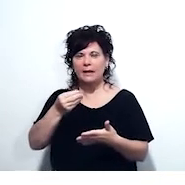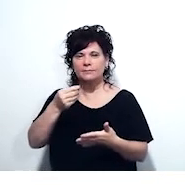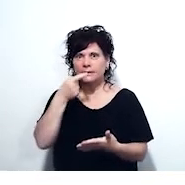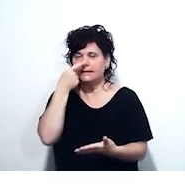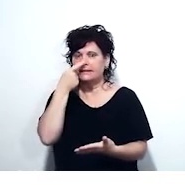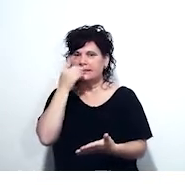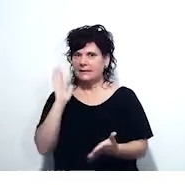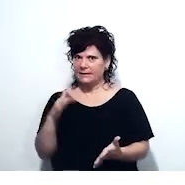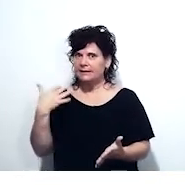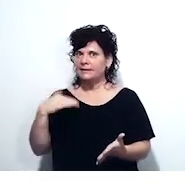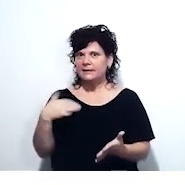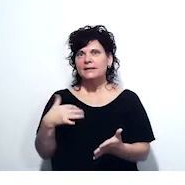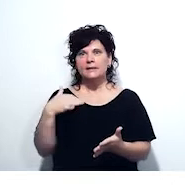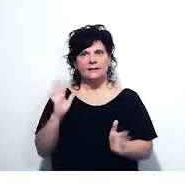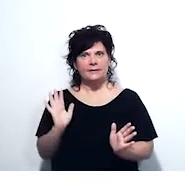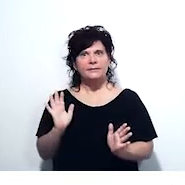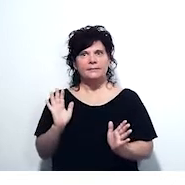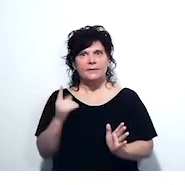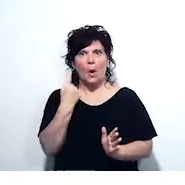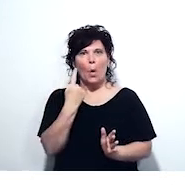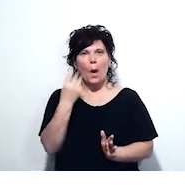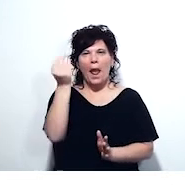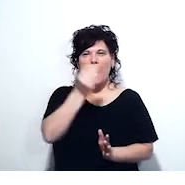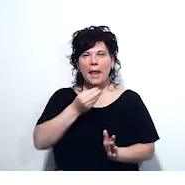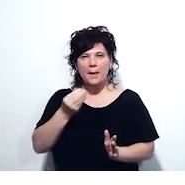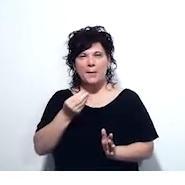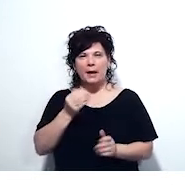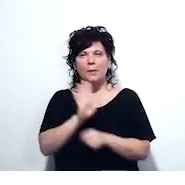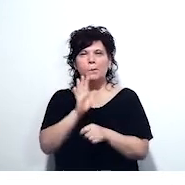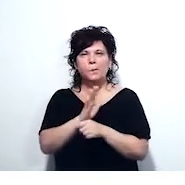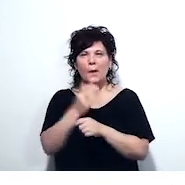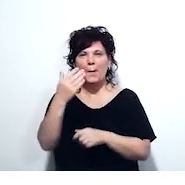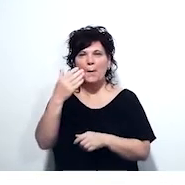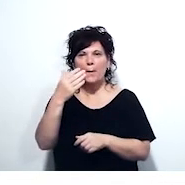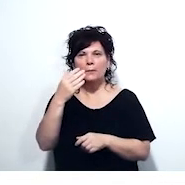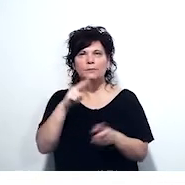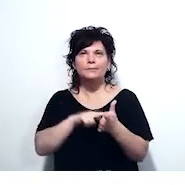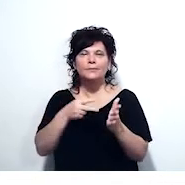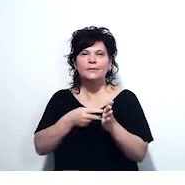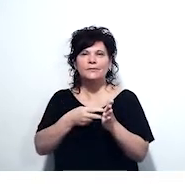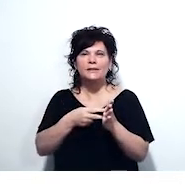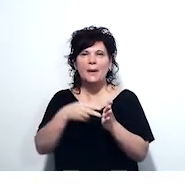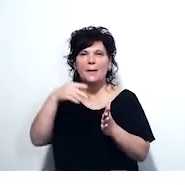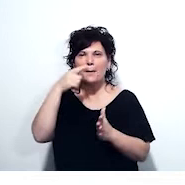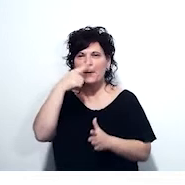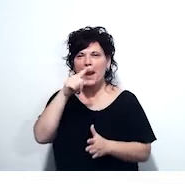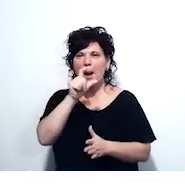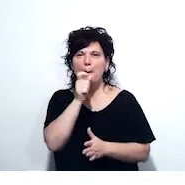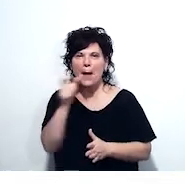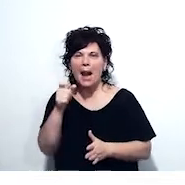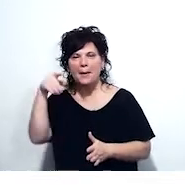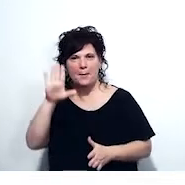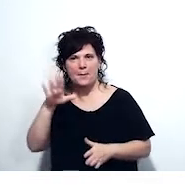impactante, como dice el dicho, una imagen dice más que 1000 palabras. El tamaño de cada